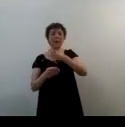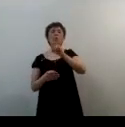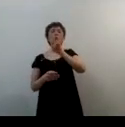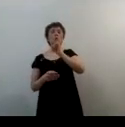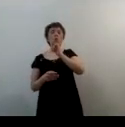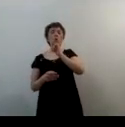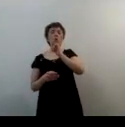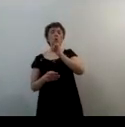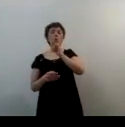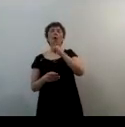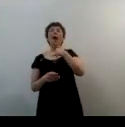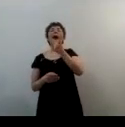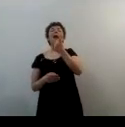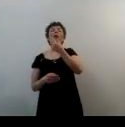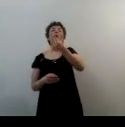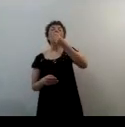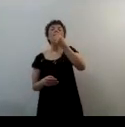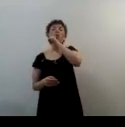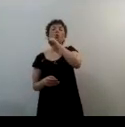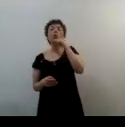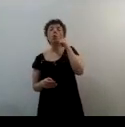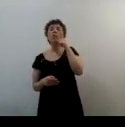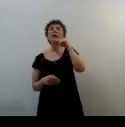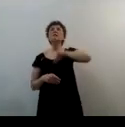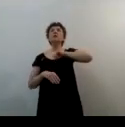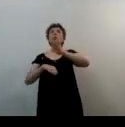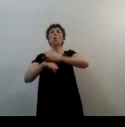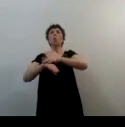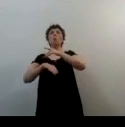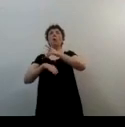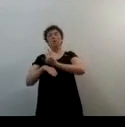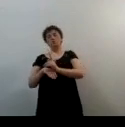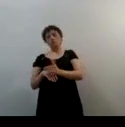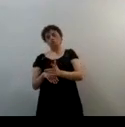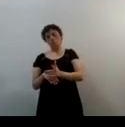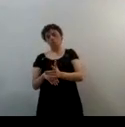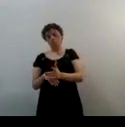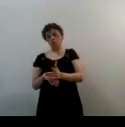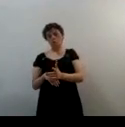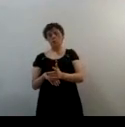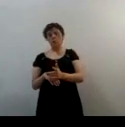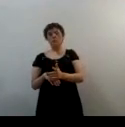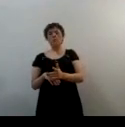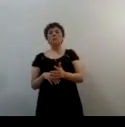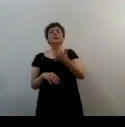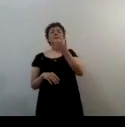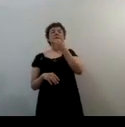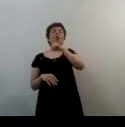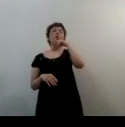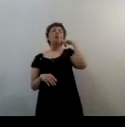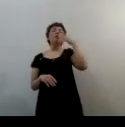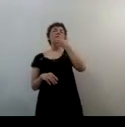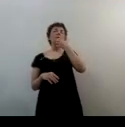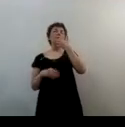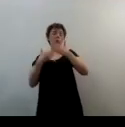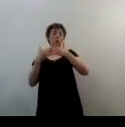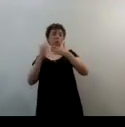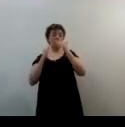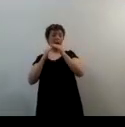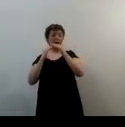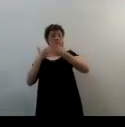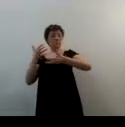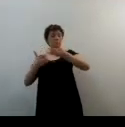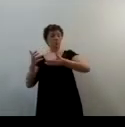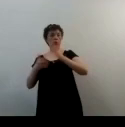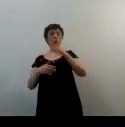sentirse culpable. Por eso dejar margen de maniobra a la compensación. Lo único, claro, si son dulces, por ejemplo, caseros o que tengan menor contenido